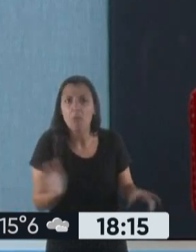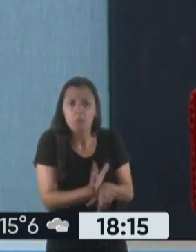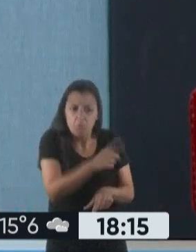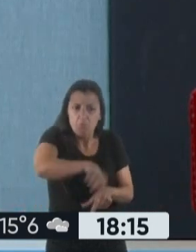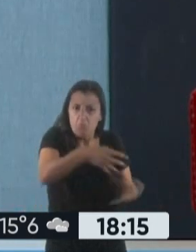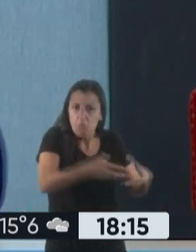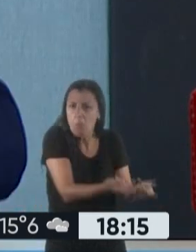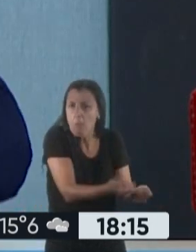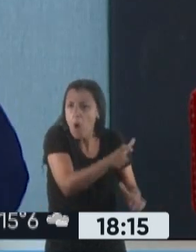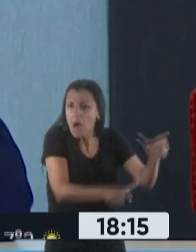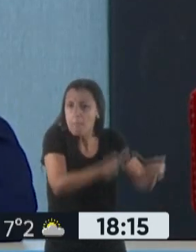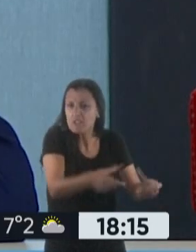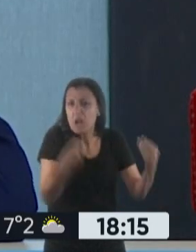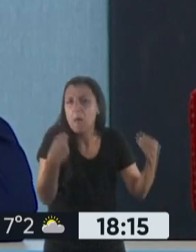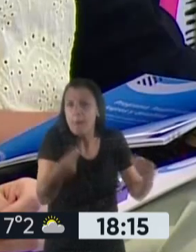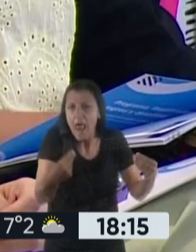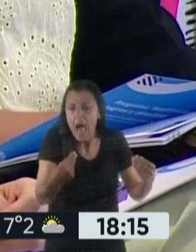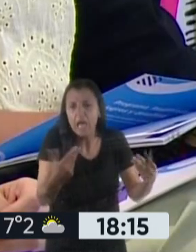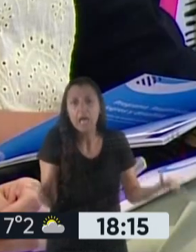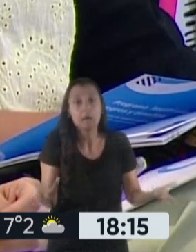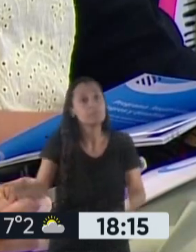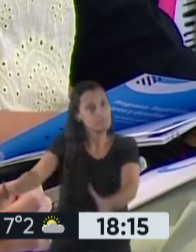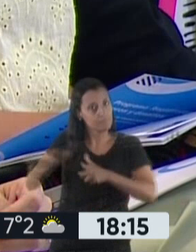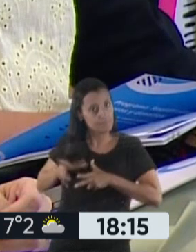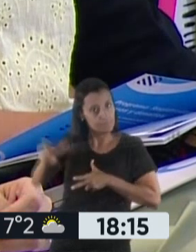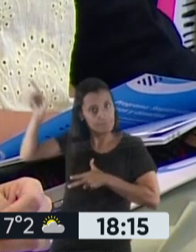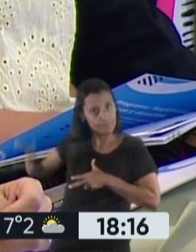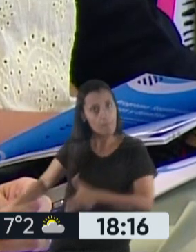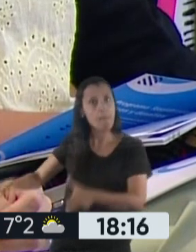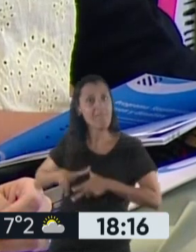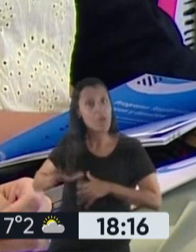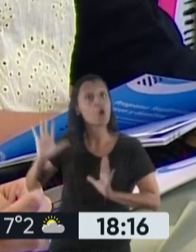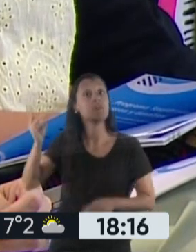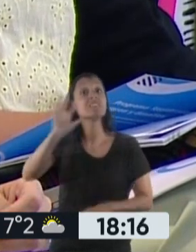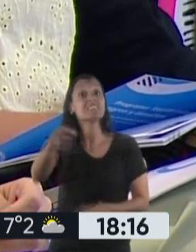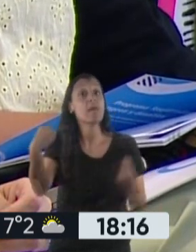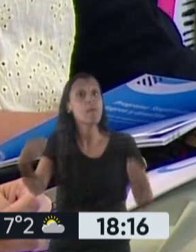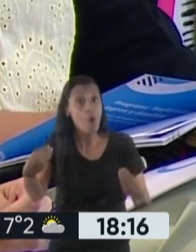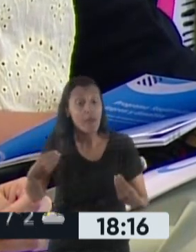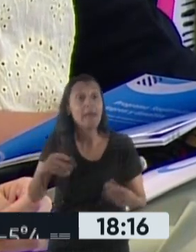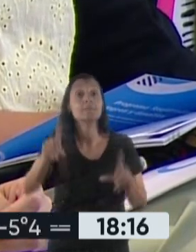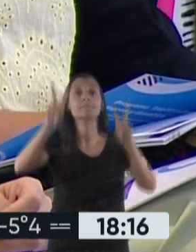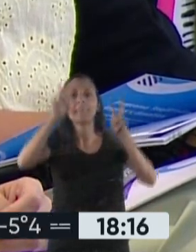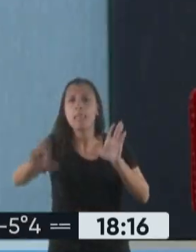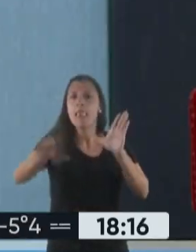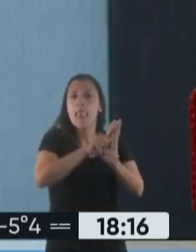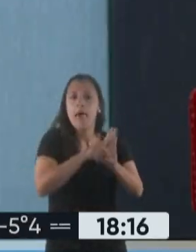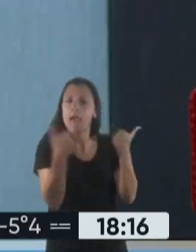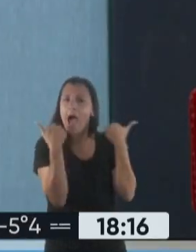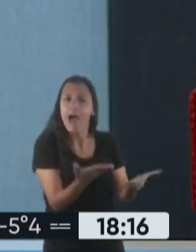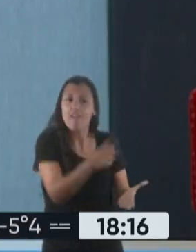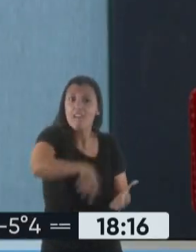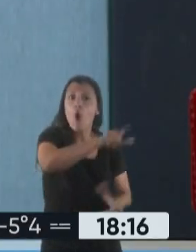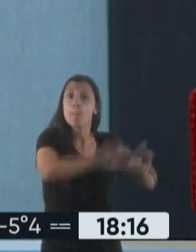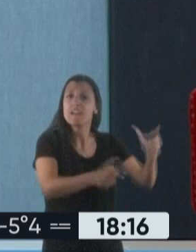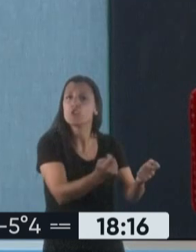colectivo muy pequeño de gente. Y entonces me contestó, es que las leyes que defiendan a las